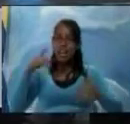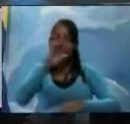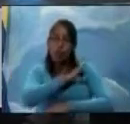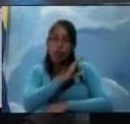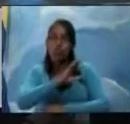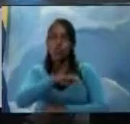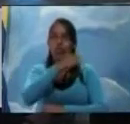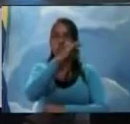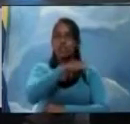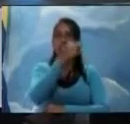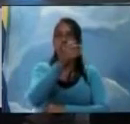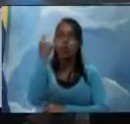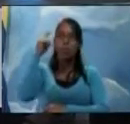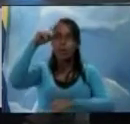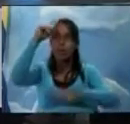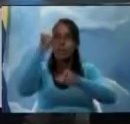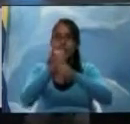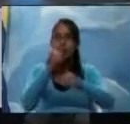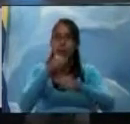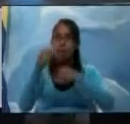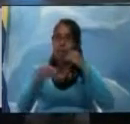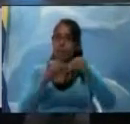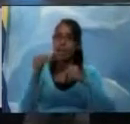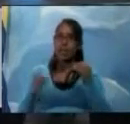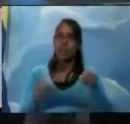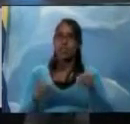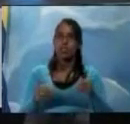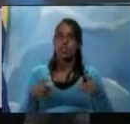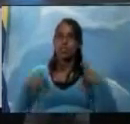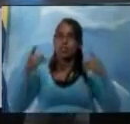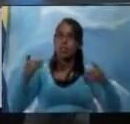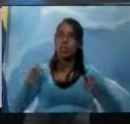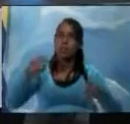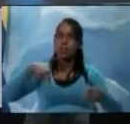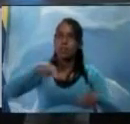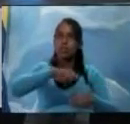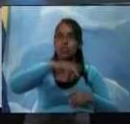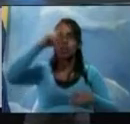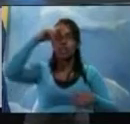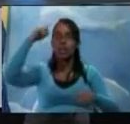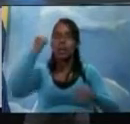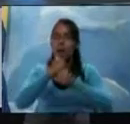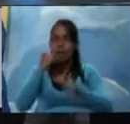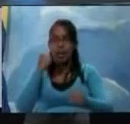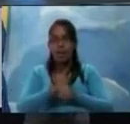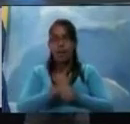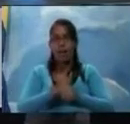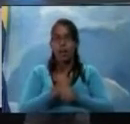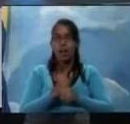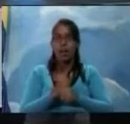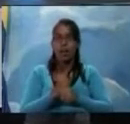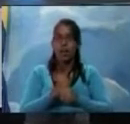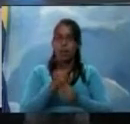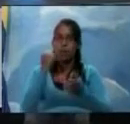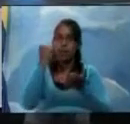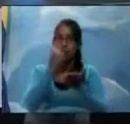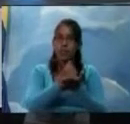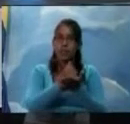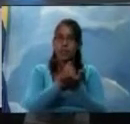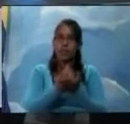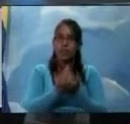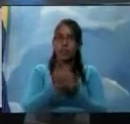se alegraría? Sí, se alegró. ¿Debemos nosotros trabajar o no debemos trabajar? Sí, debemos